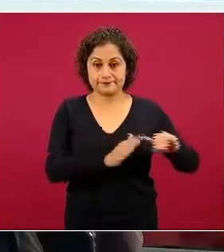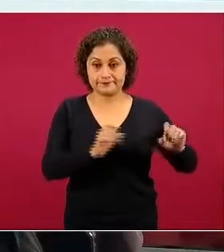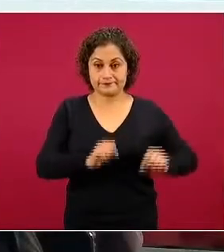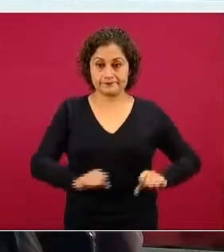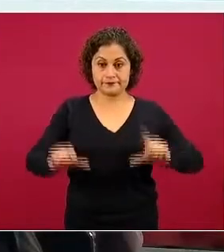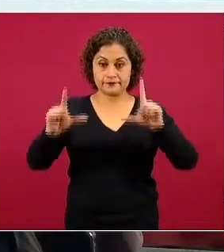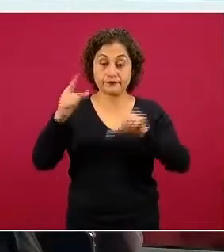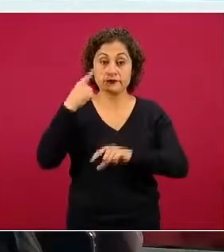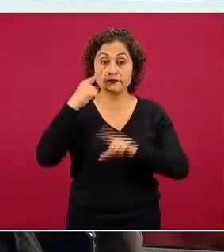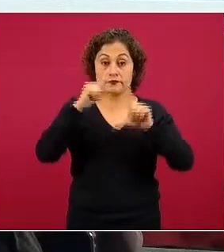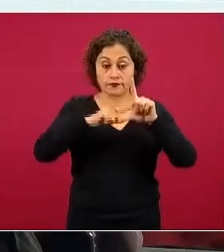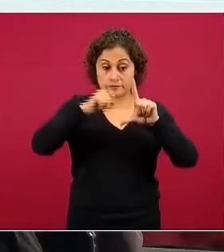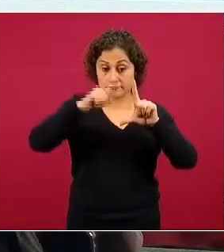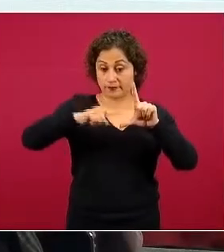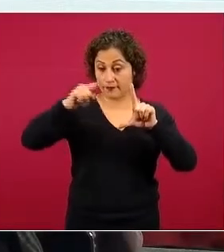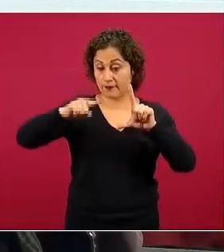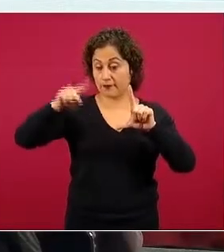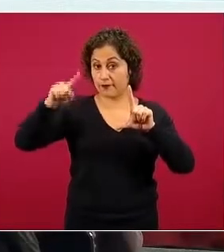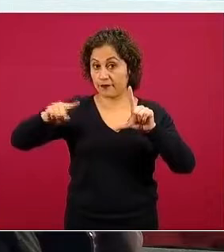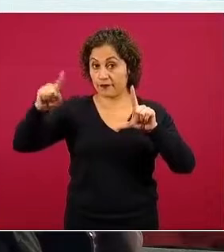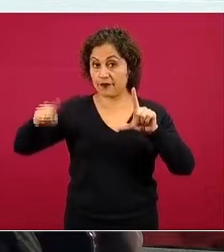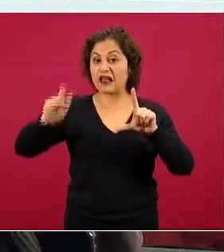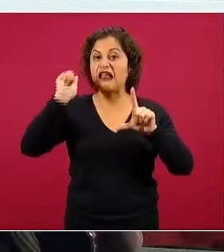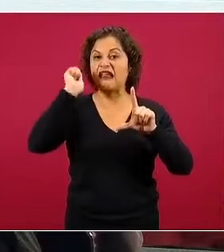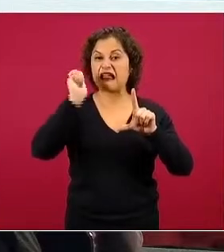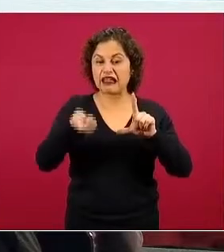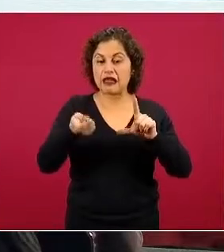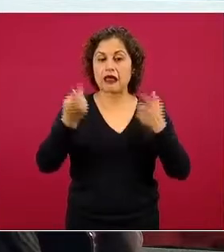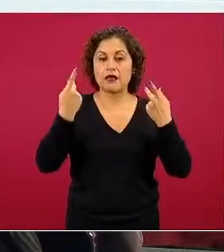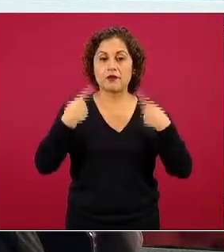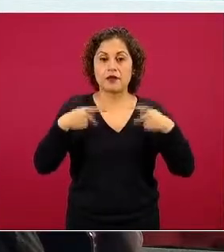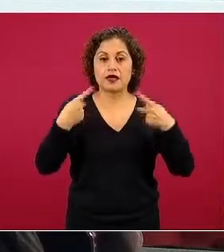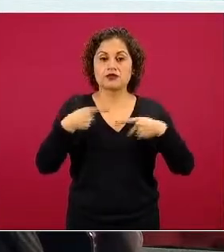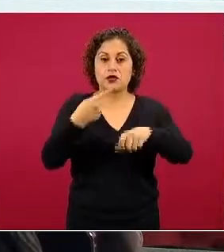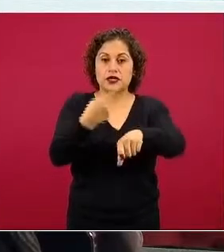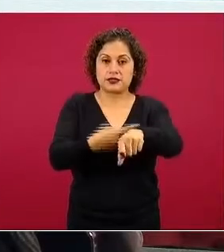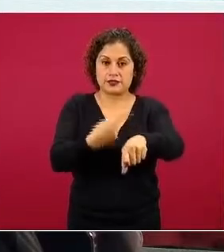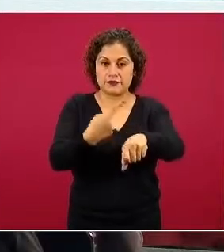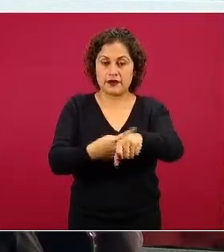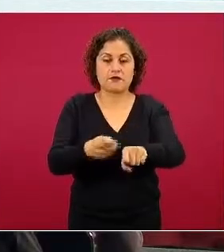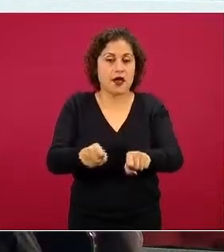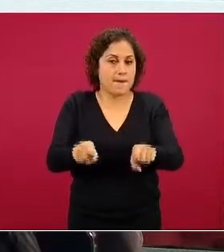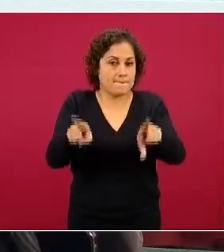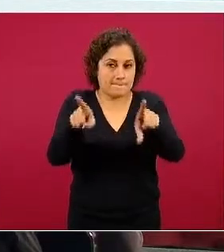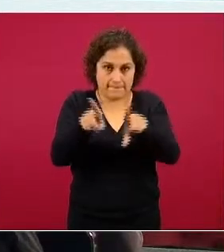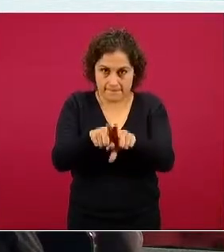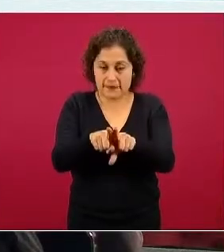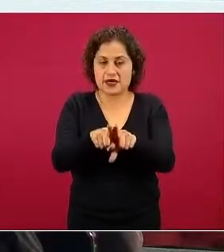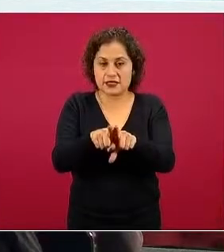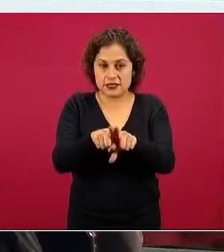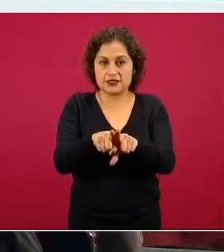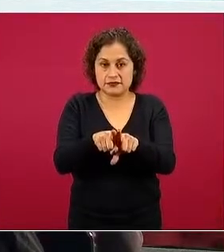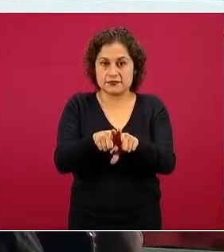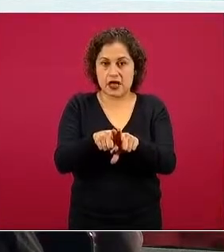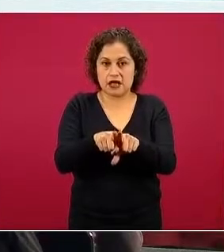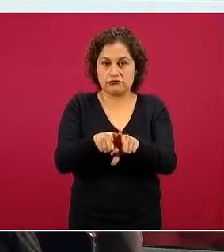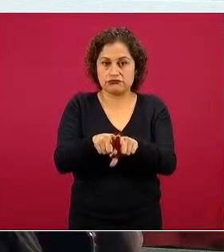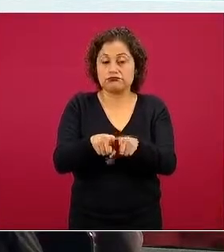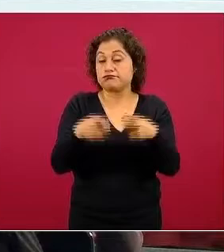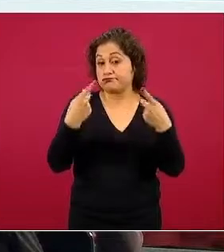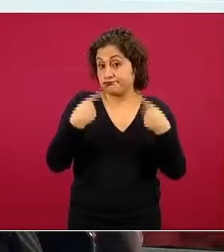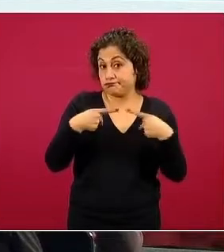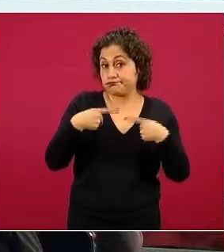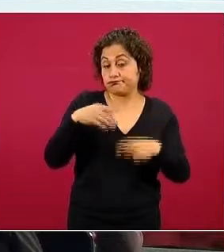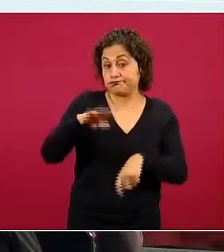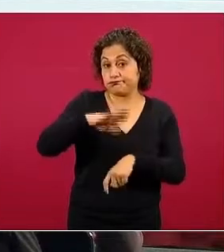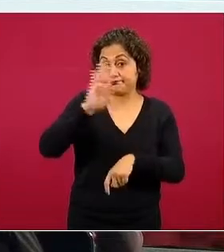mismo, la curva epidémica de casos se comporta también regularmente igual con la curva epidémica